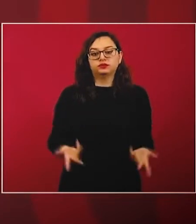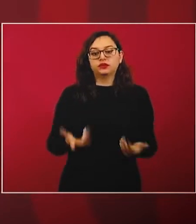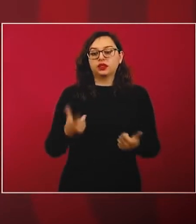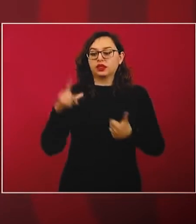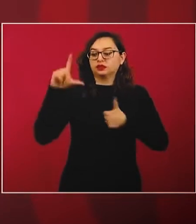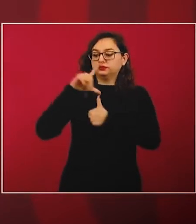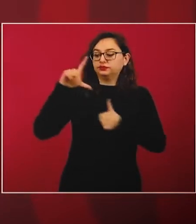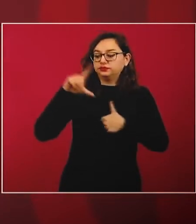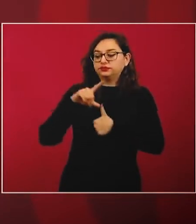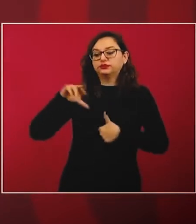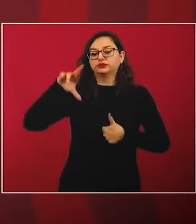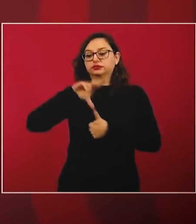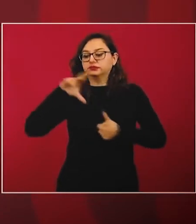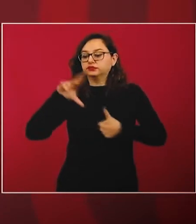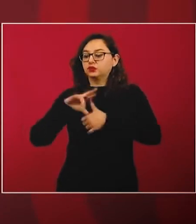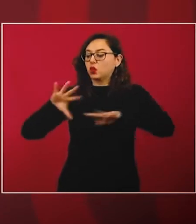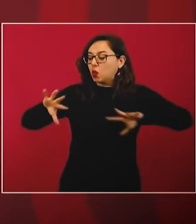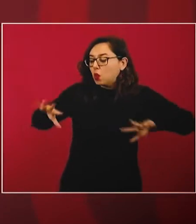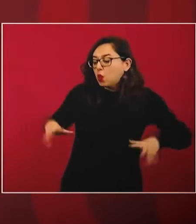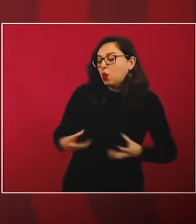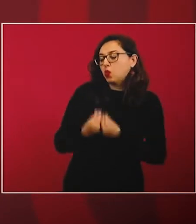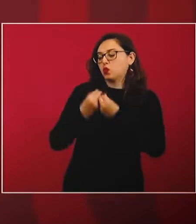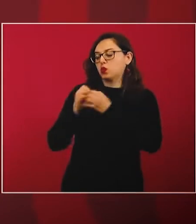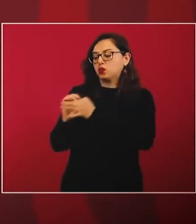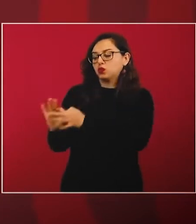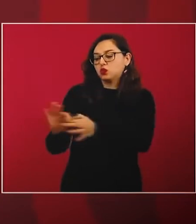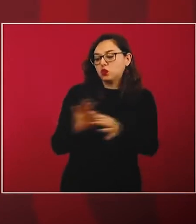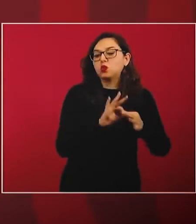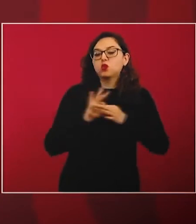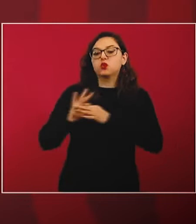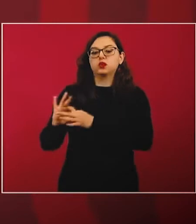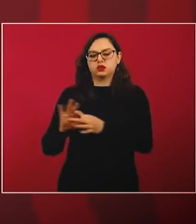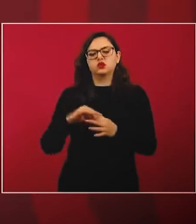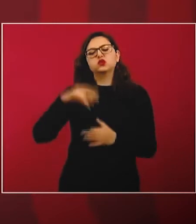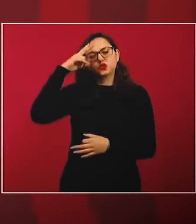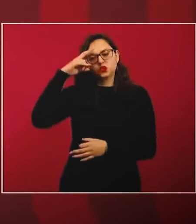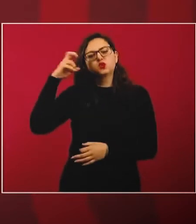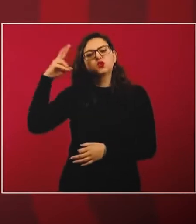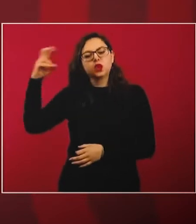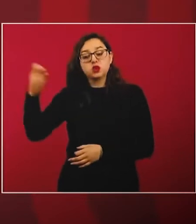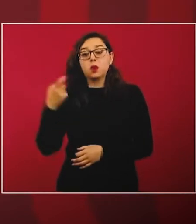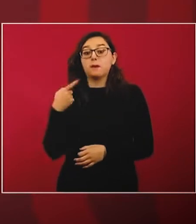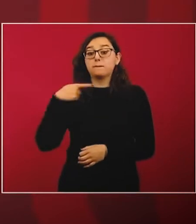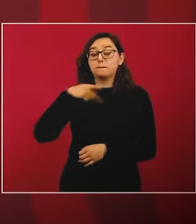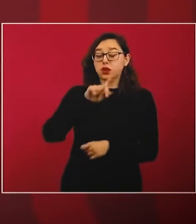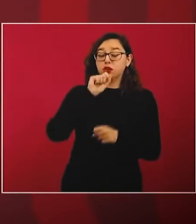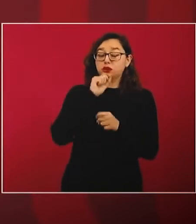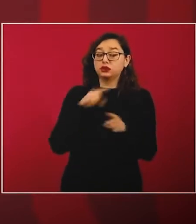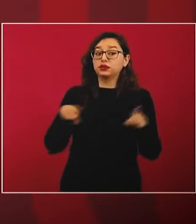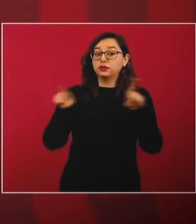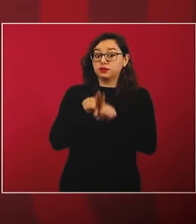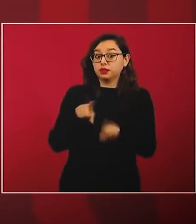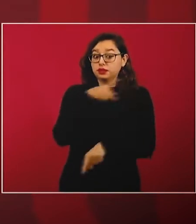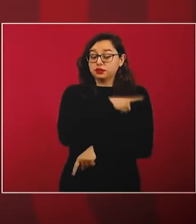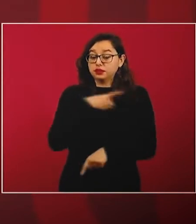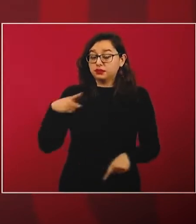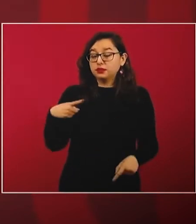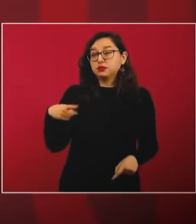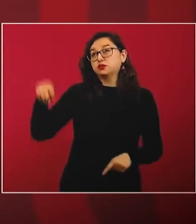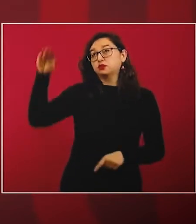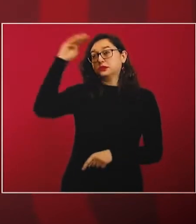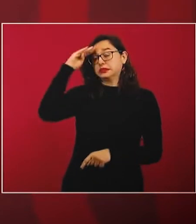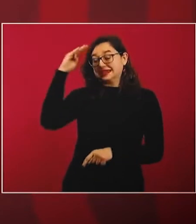latina del caribe sino de la integración de américa